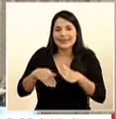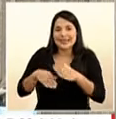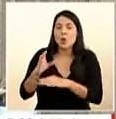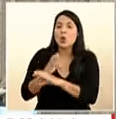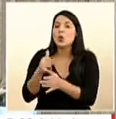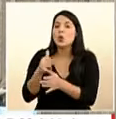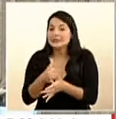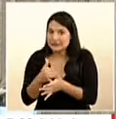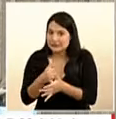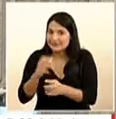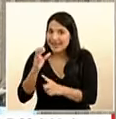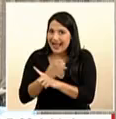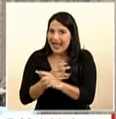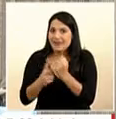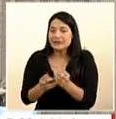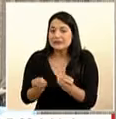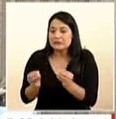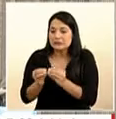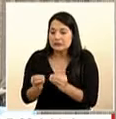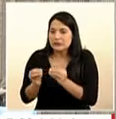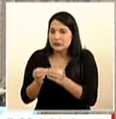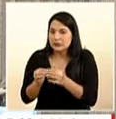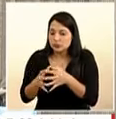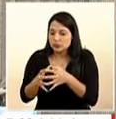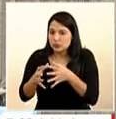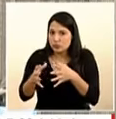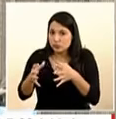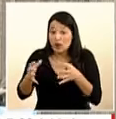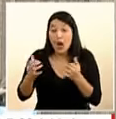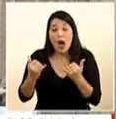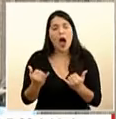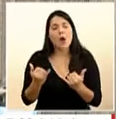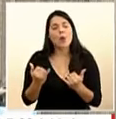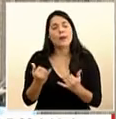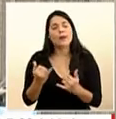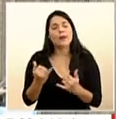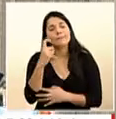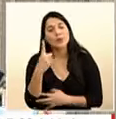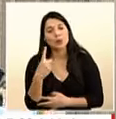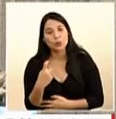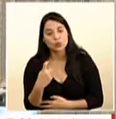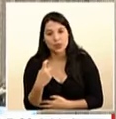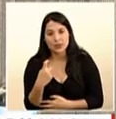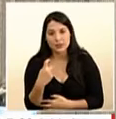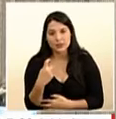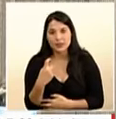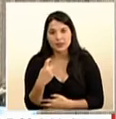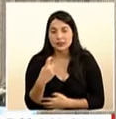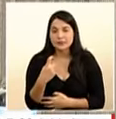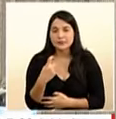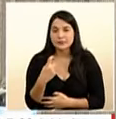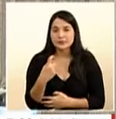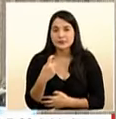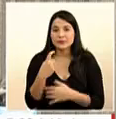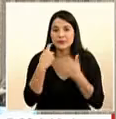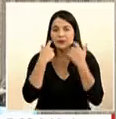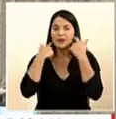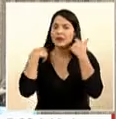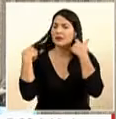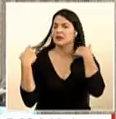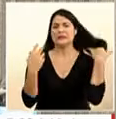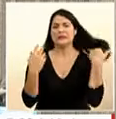nos consultan qué tan sensible perdón que tan sostenible es seguir que siga ese